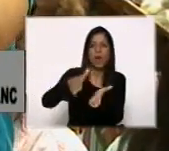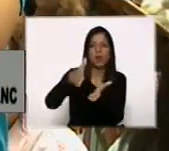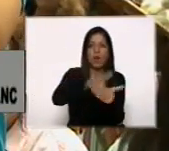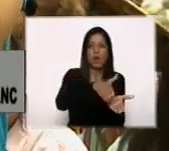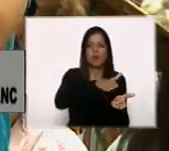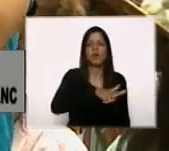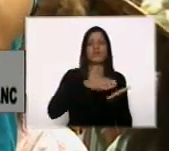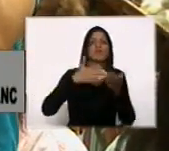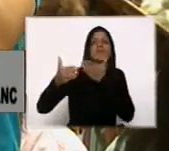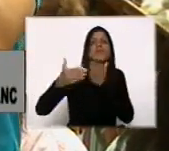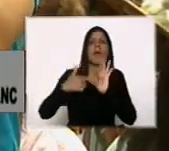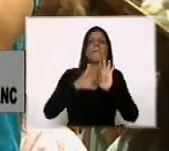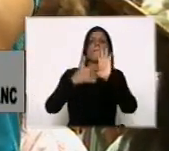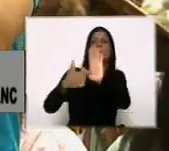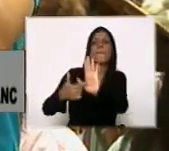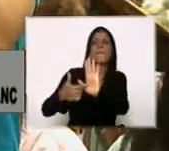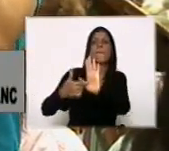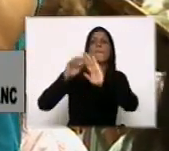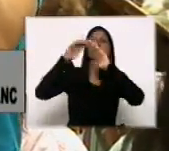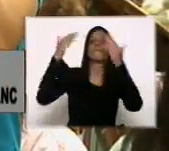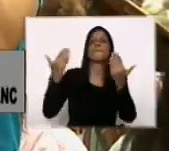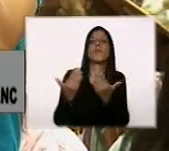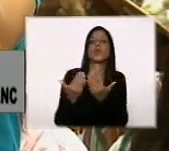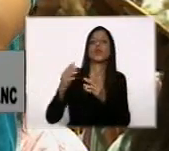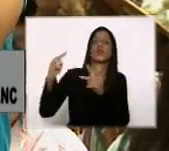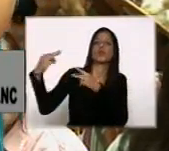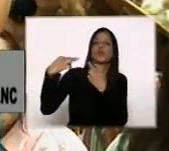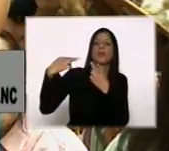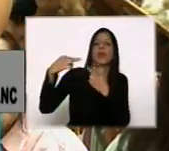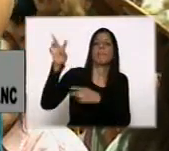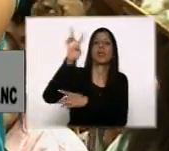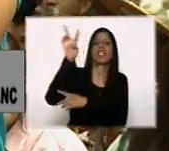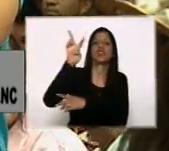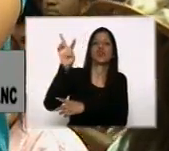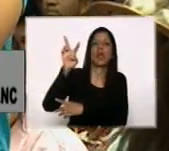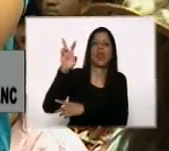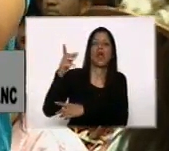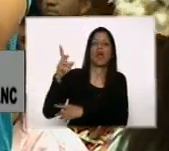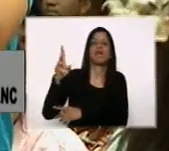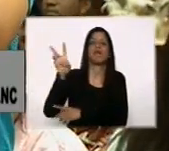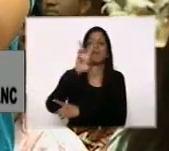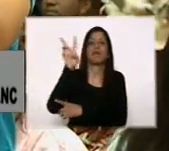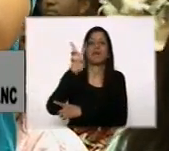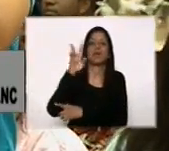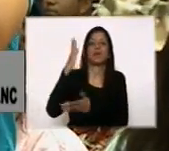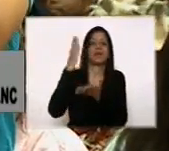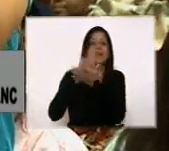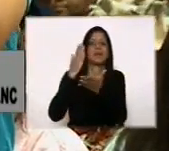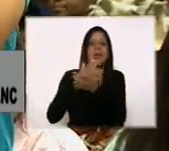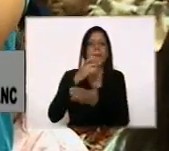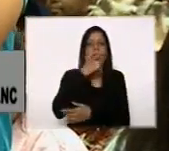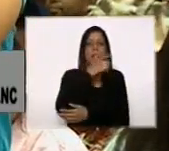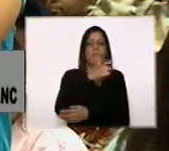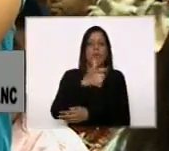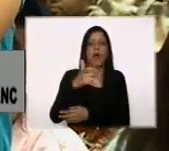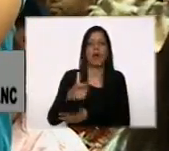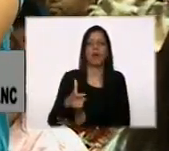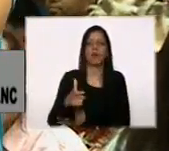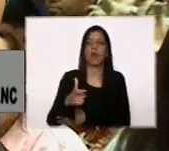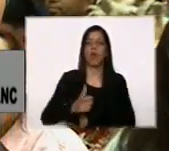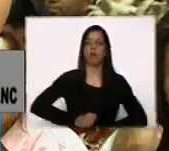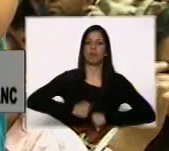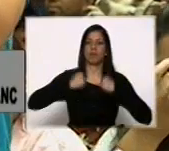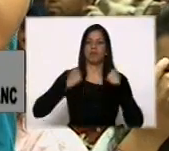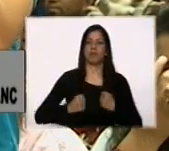al mundo que en ese momento, bueno, éramos y seguiremos siendo un pueblo que no nos vamos a